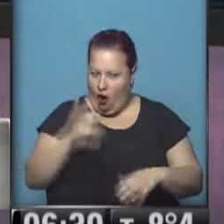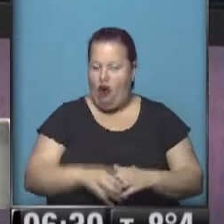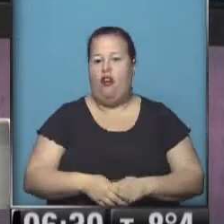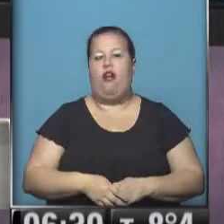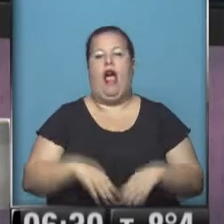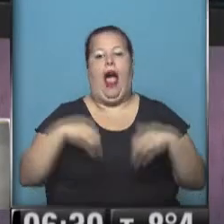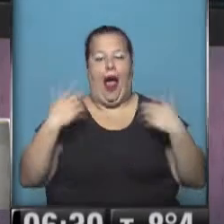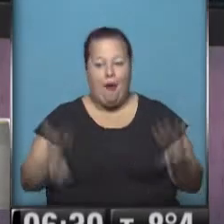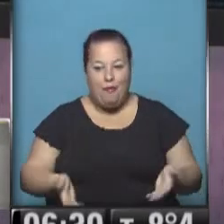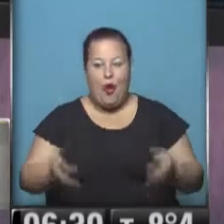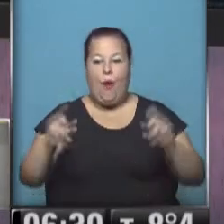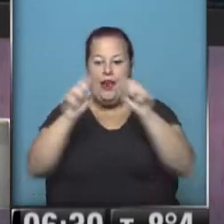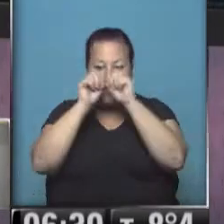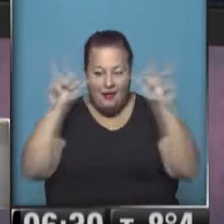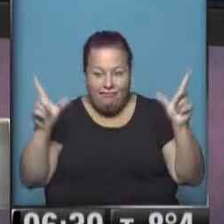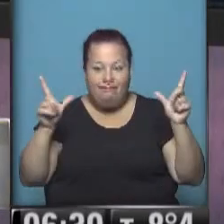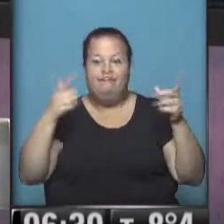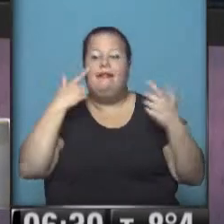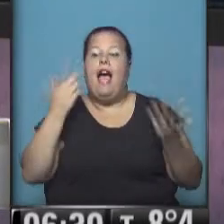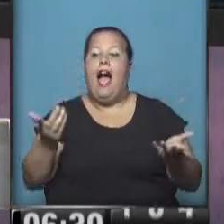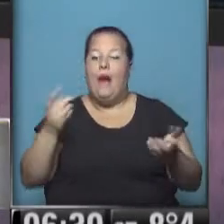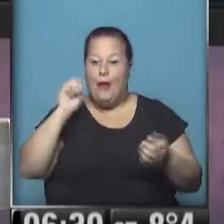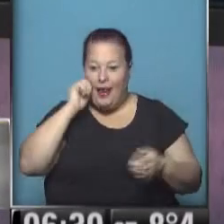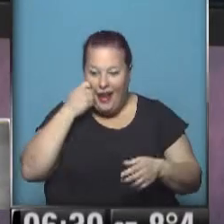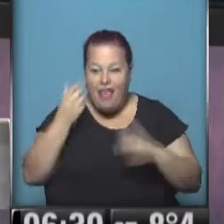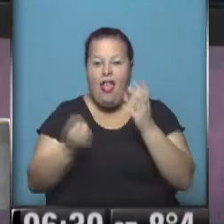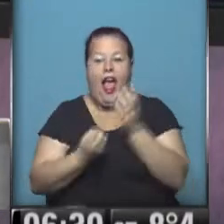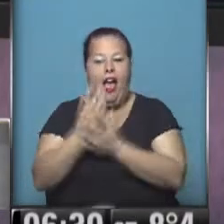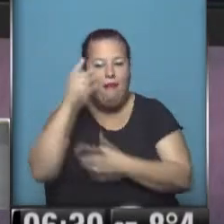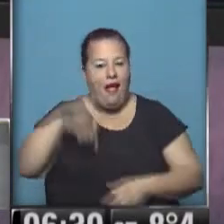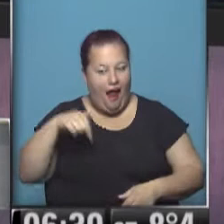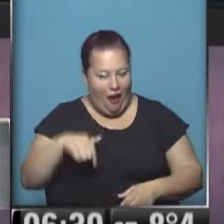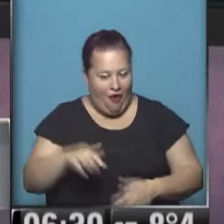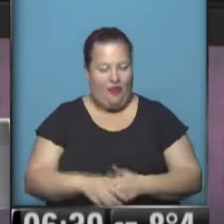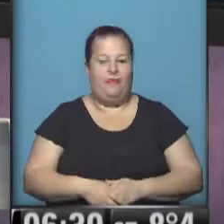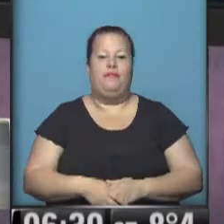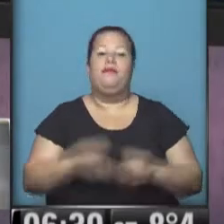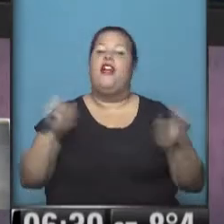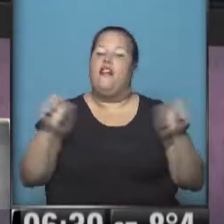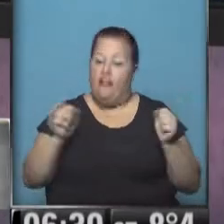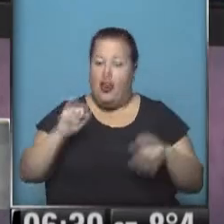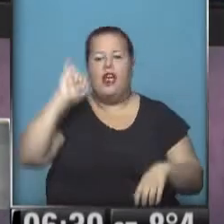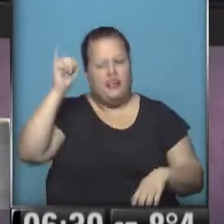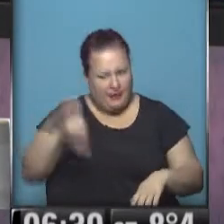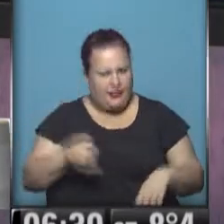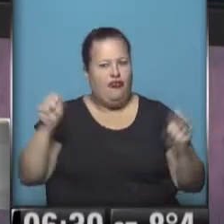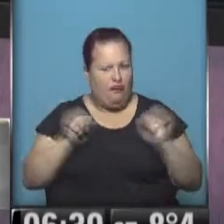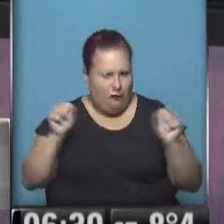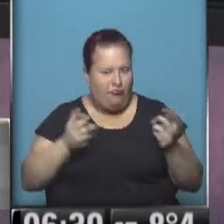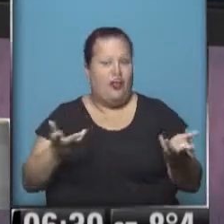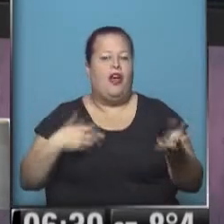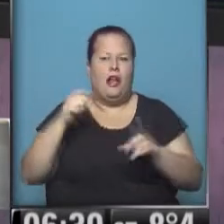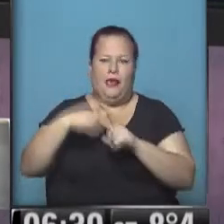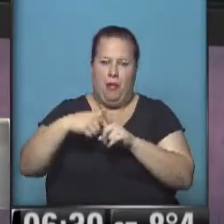aprovechen abran los ojos y vean qué lindo amanecer tenemos hoy que hace frío si hace frío como